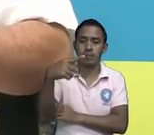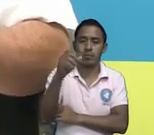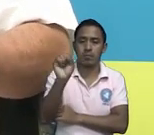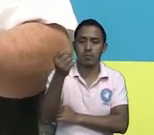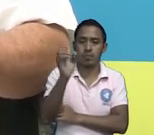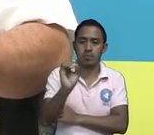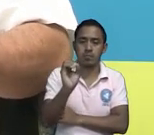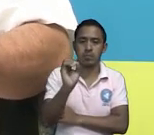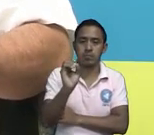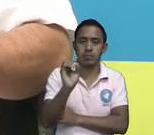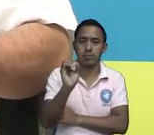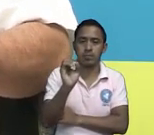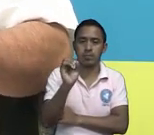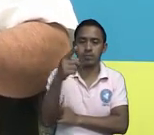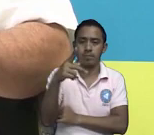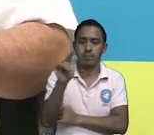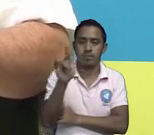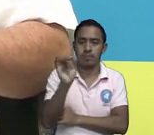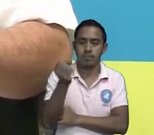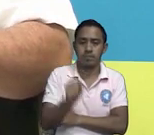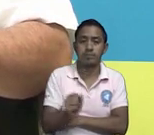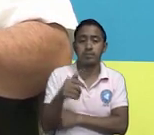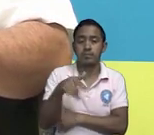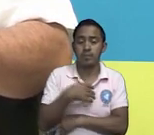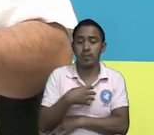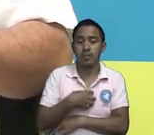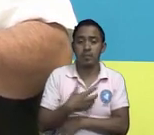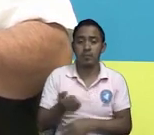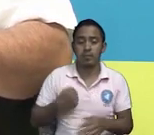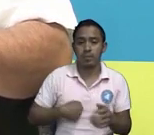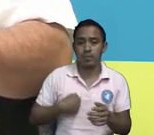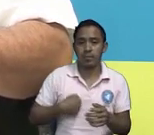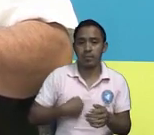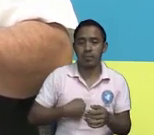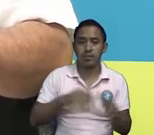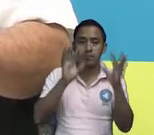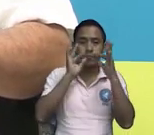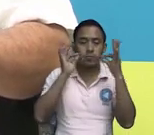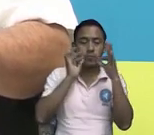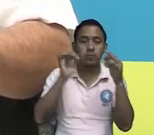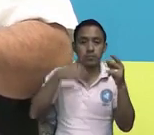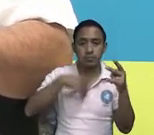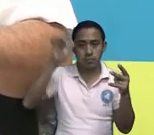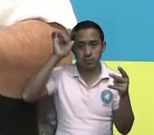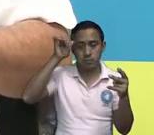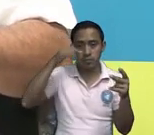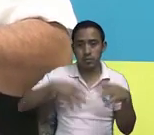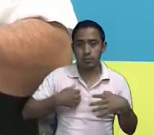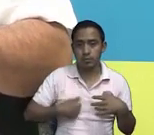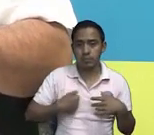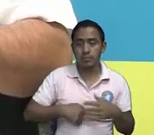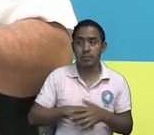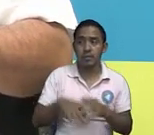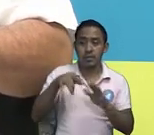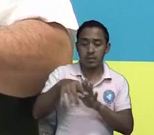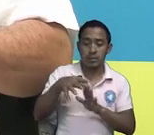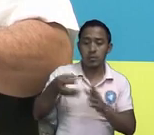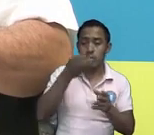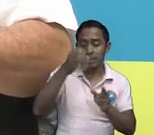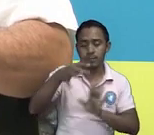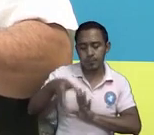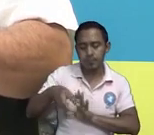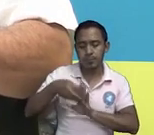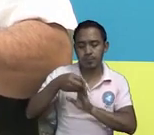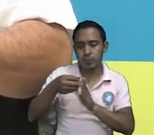El toxoplasma se puede encontrar en las materias fecales de los gatos y en los orines de gatos. Y si esto contamina en nuestros